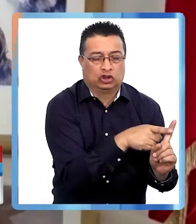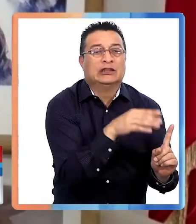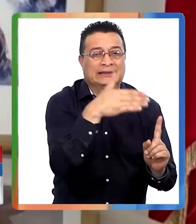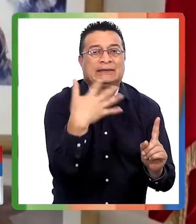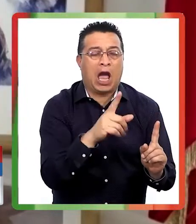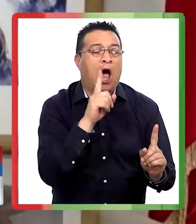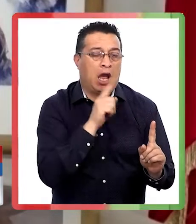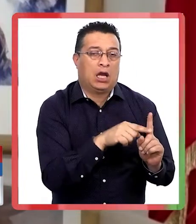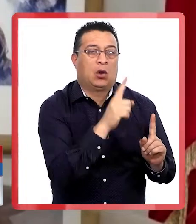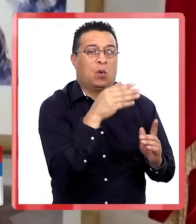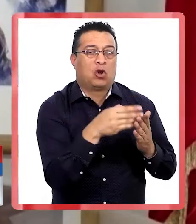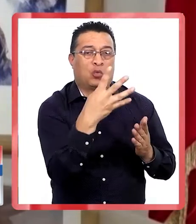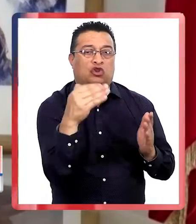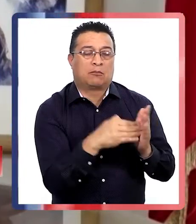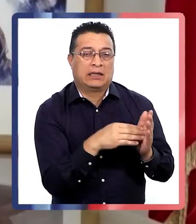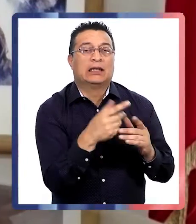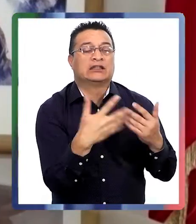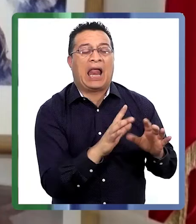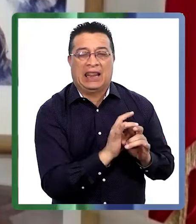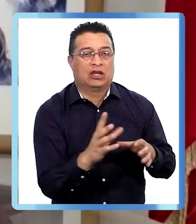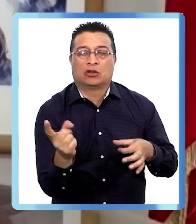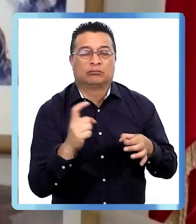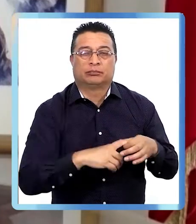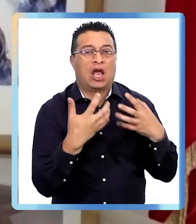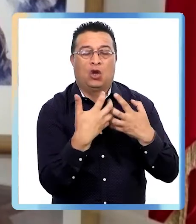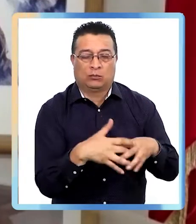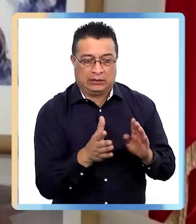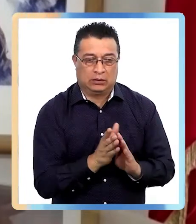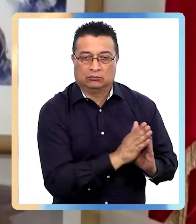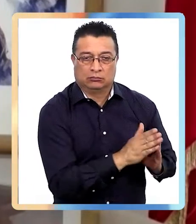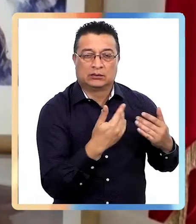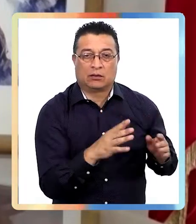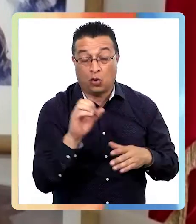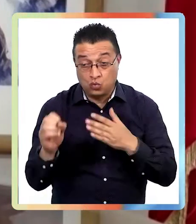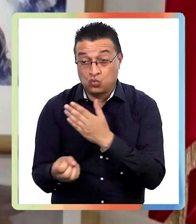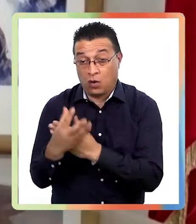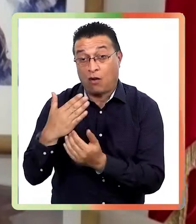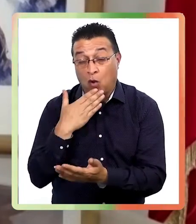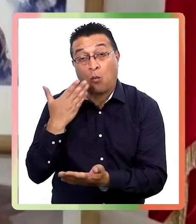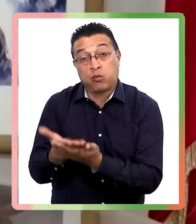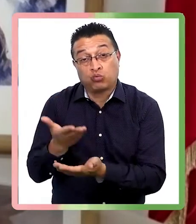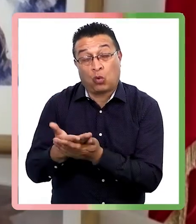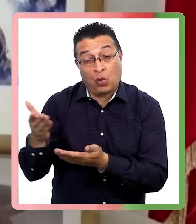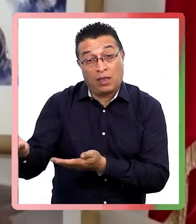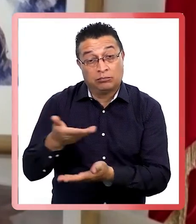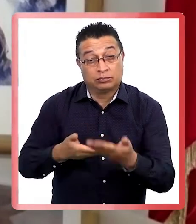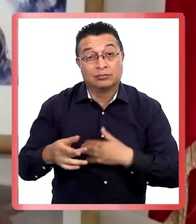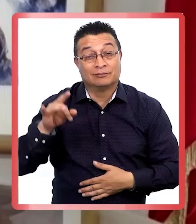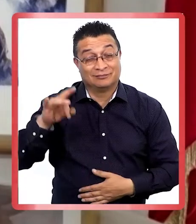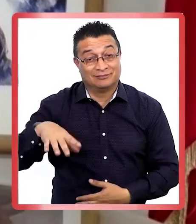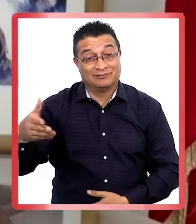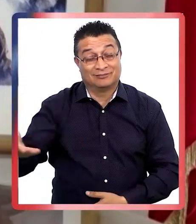son los que estaban hoy día dentro del pilar solidario que se sustituye y se reemplaza por la pensión. Los nuevos postulantes van